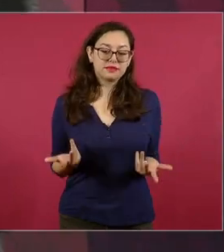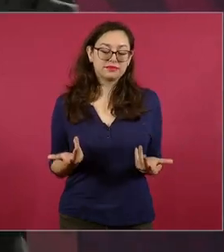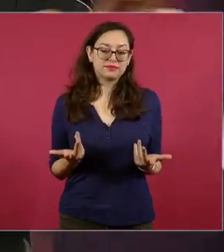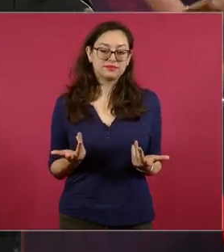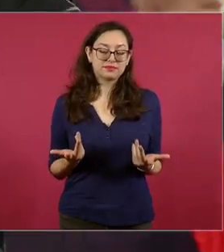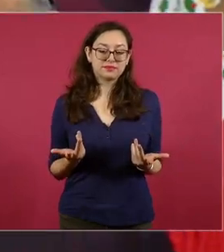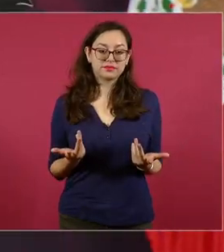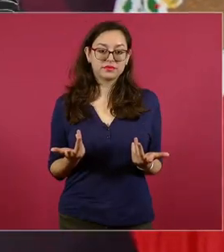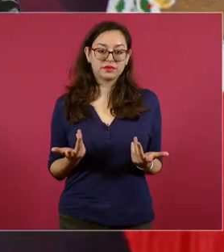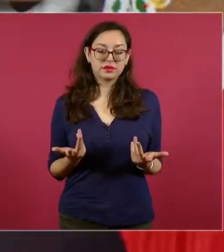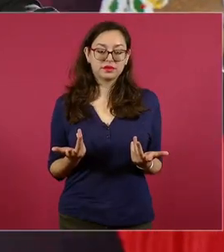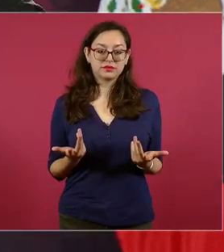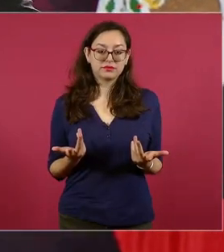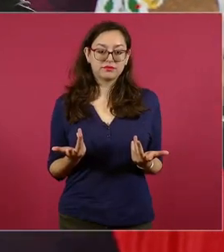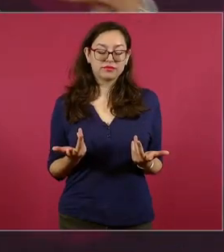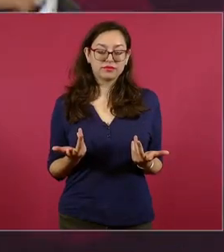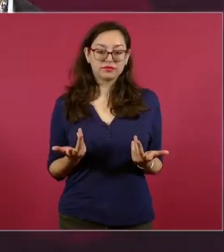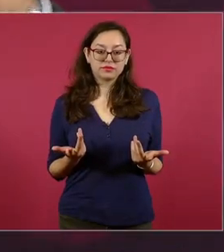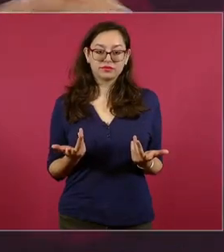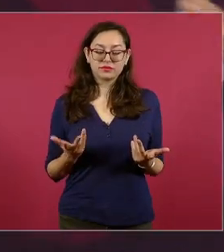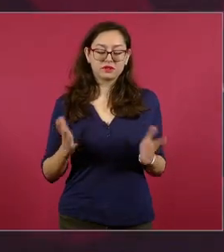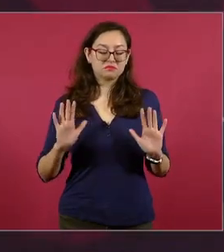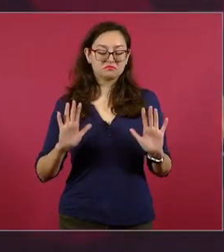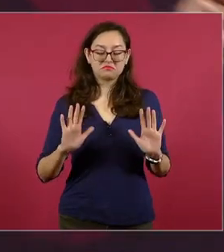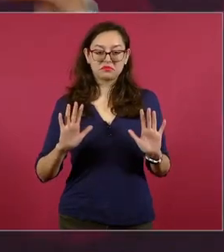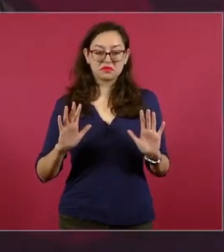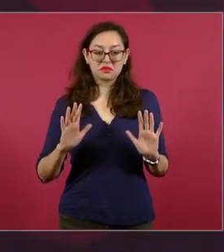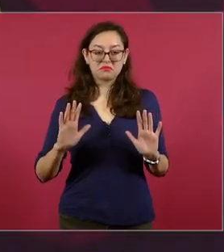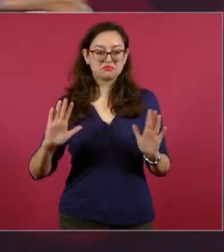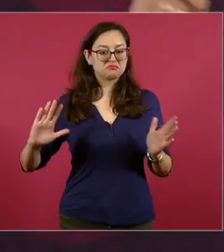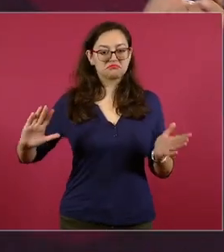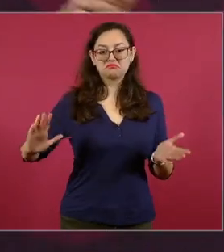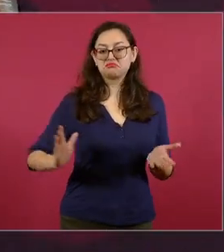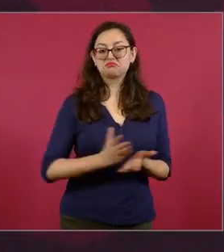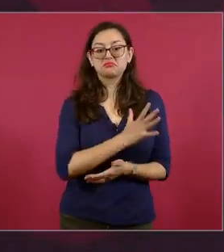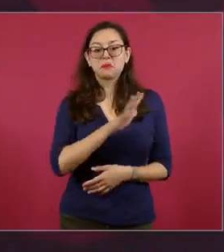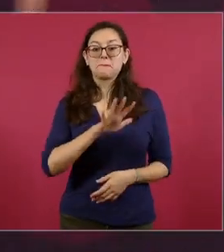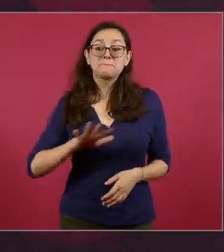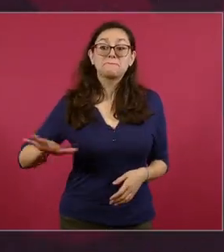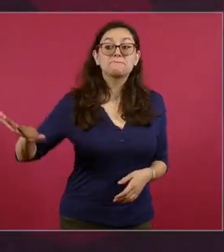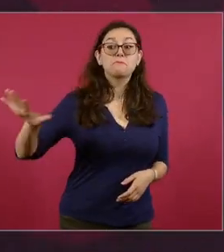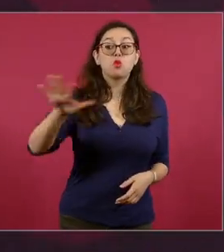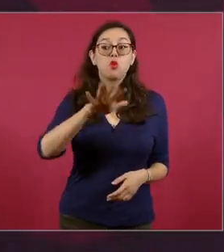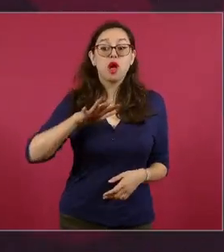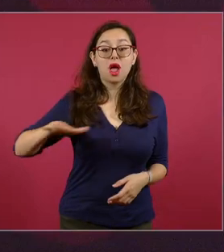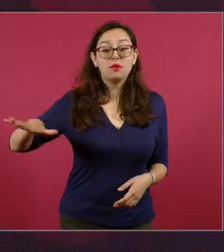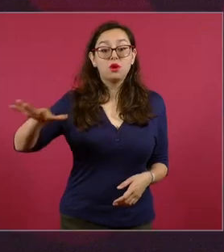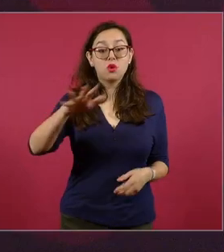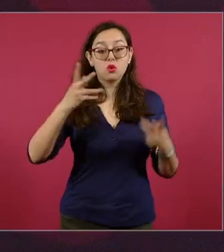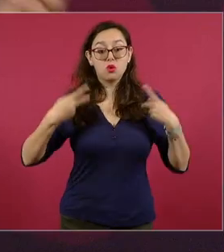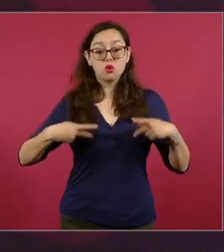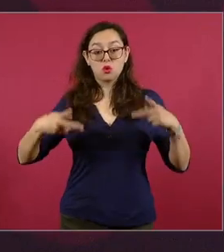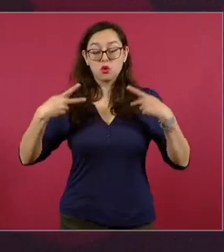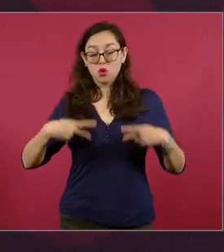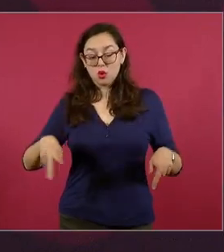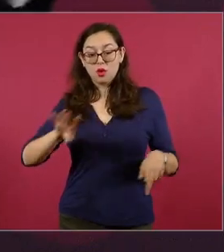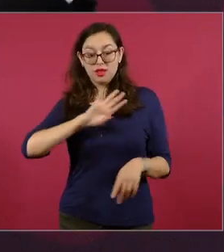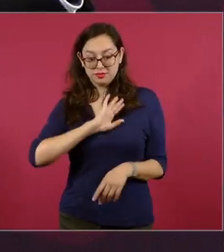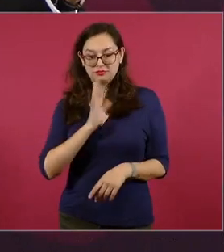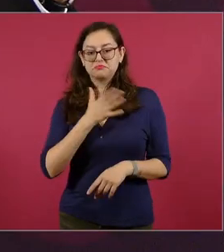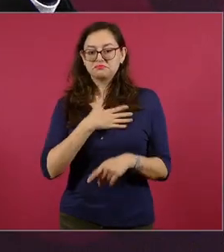no tiene que ver con la amistad que tenemos con el pueblo español, que es un